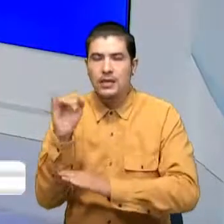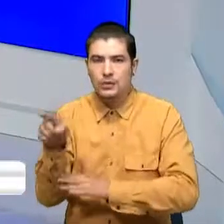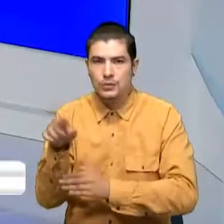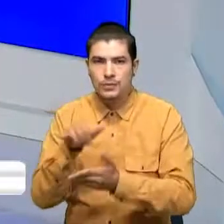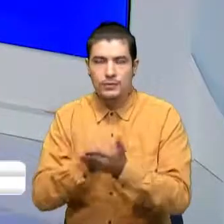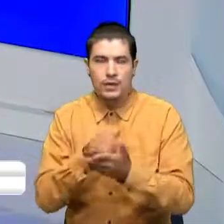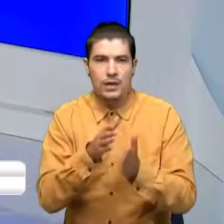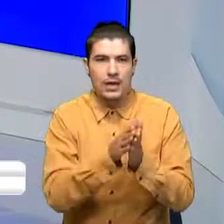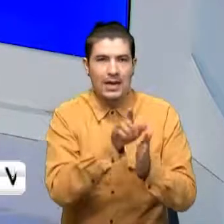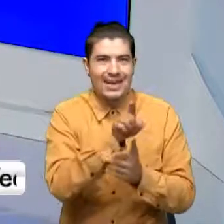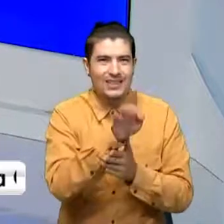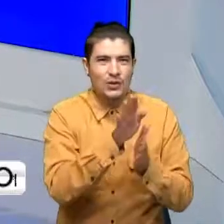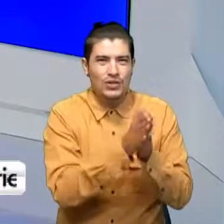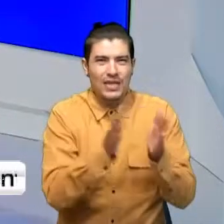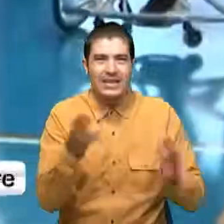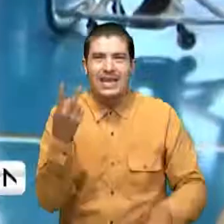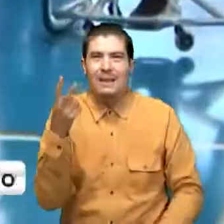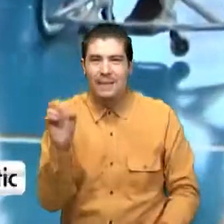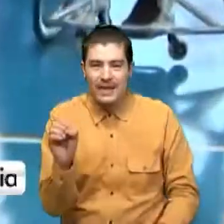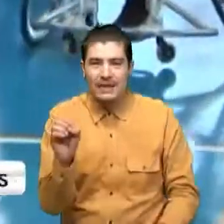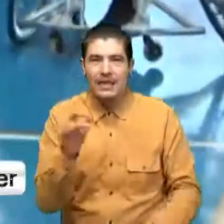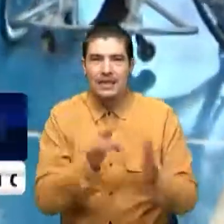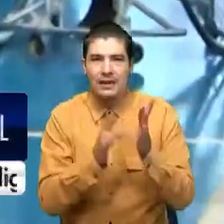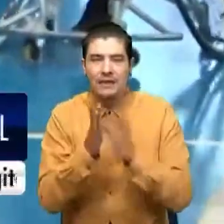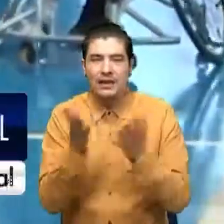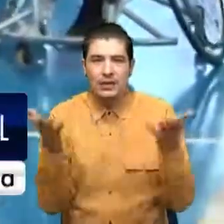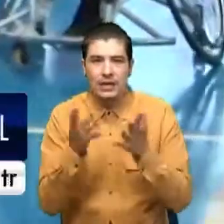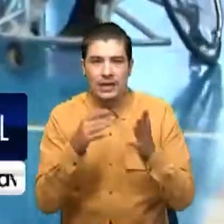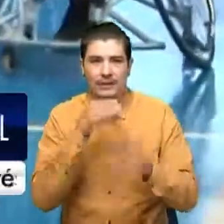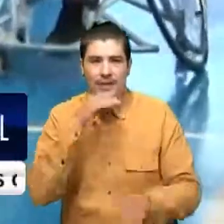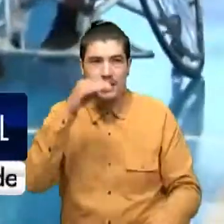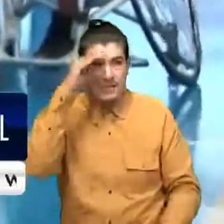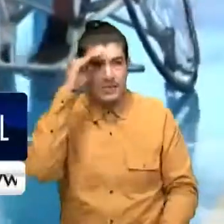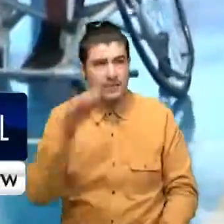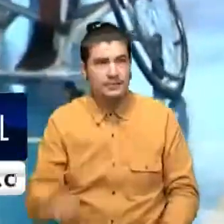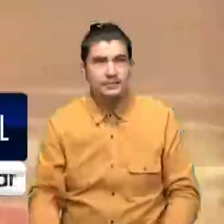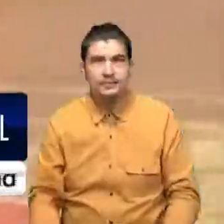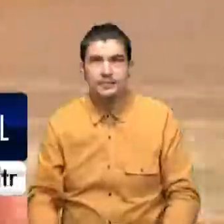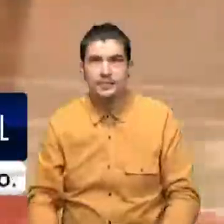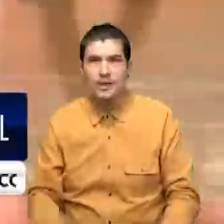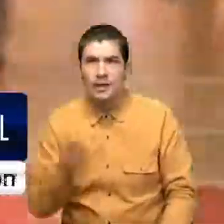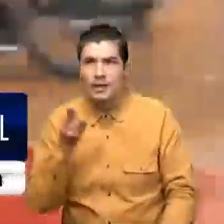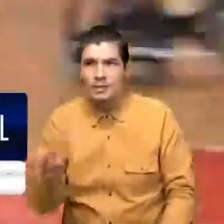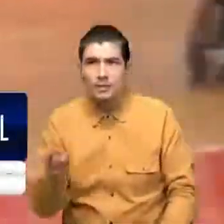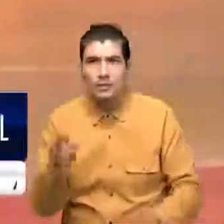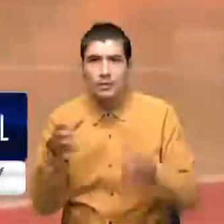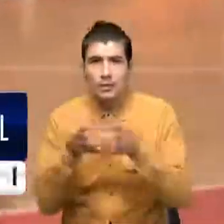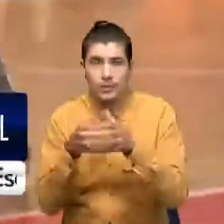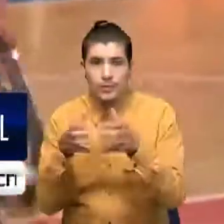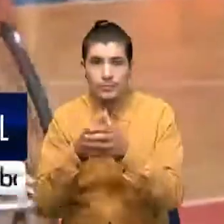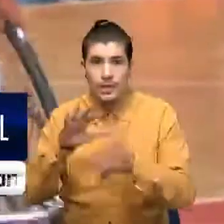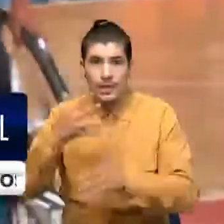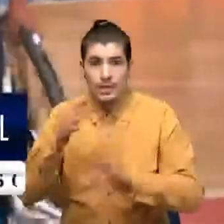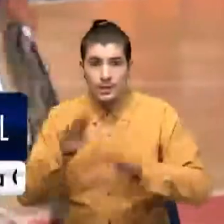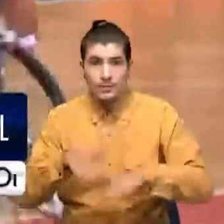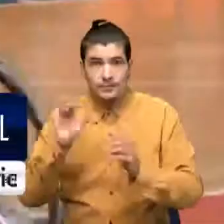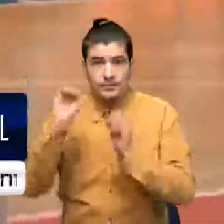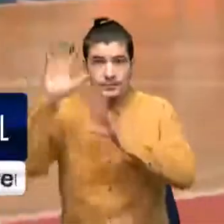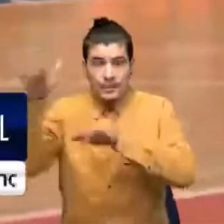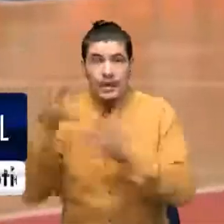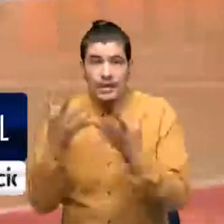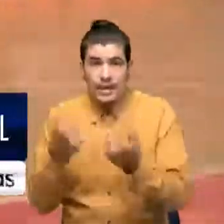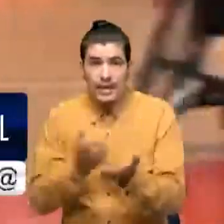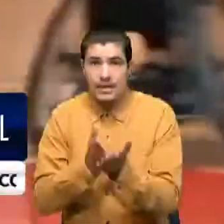14 al 20 de abril en Medellín. El Quinteto Paranacional, dirigido por Duván Lozada, espera seguir demostrando su hegemonía a